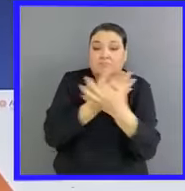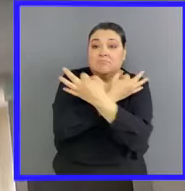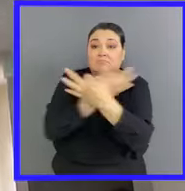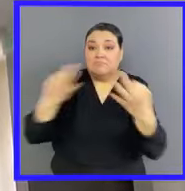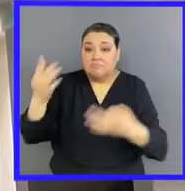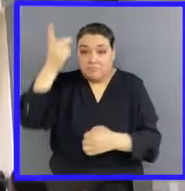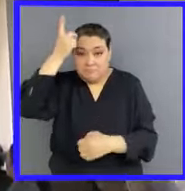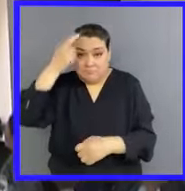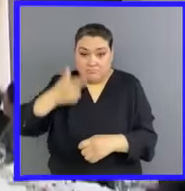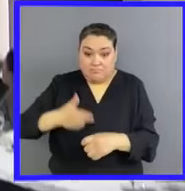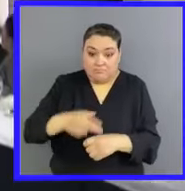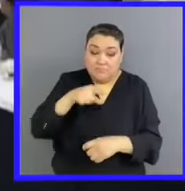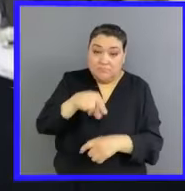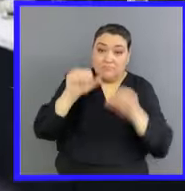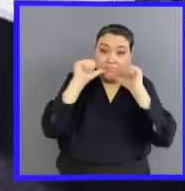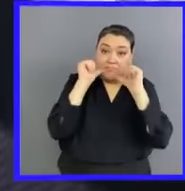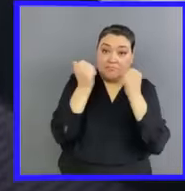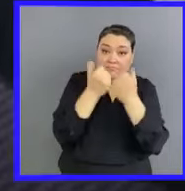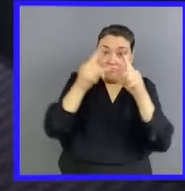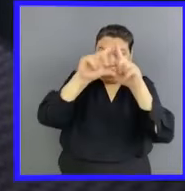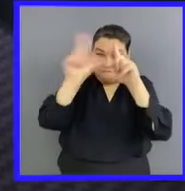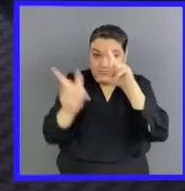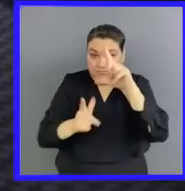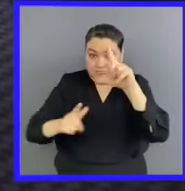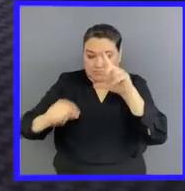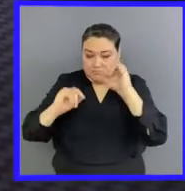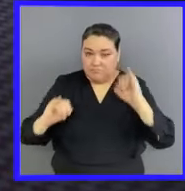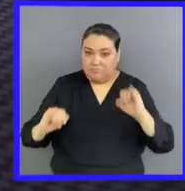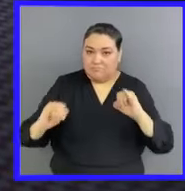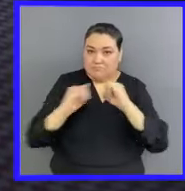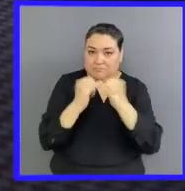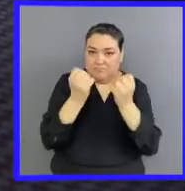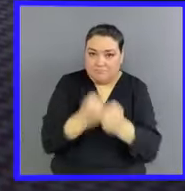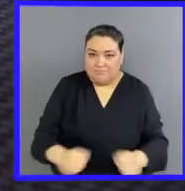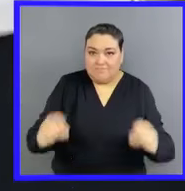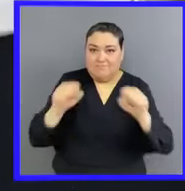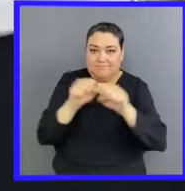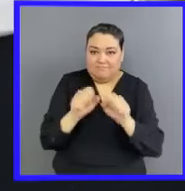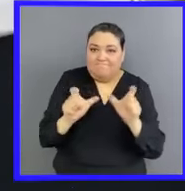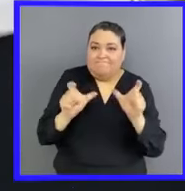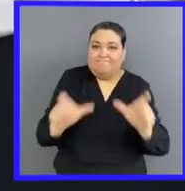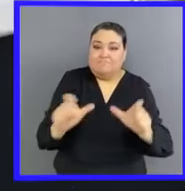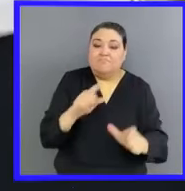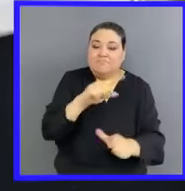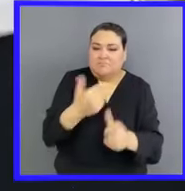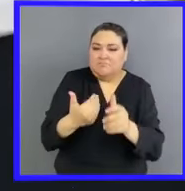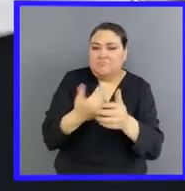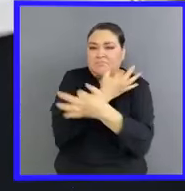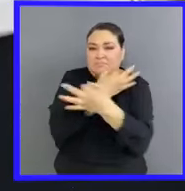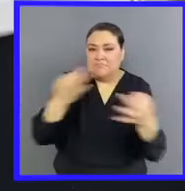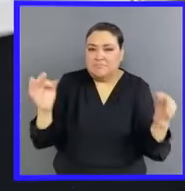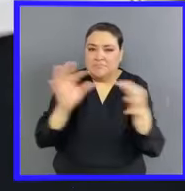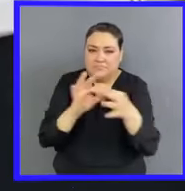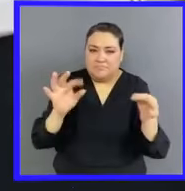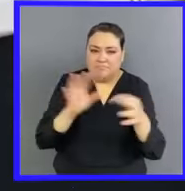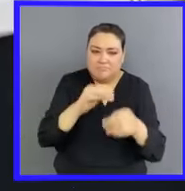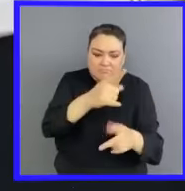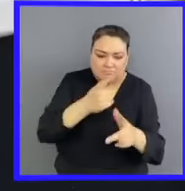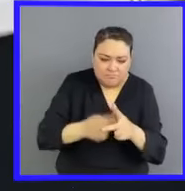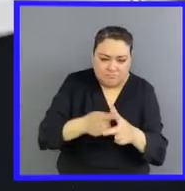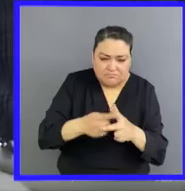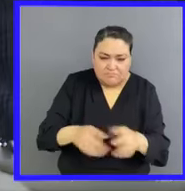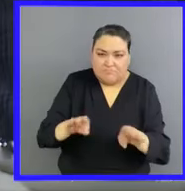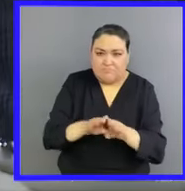Asociación Mexicana de Instituciones de Seguros en conferencia de prensa al hacer un balance con motivo de fin de